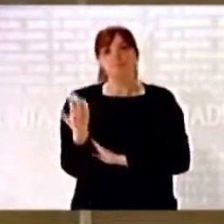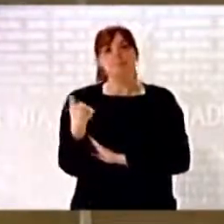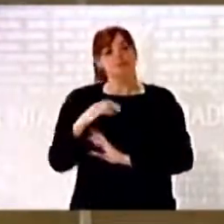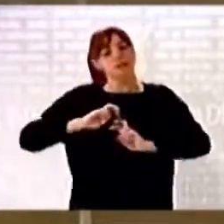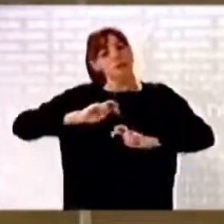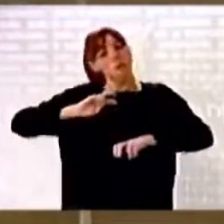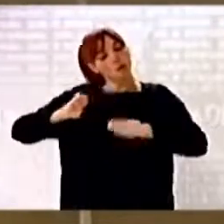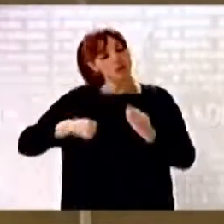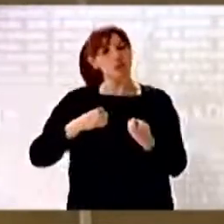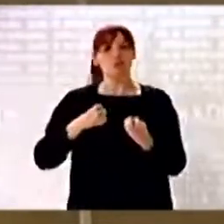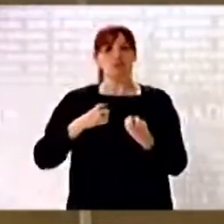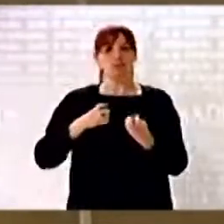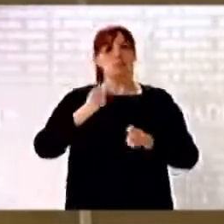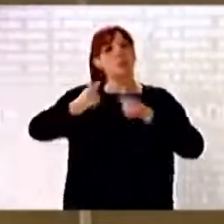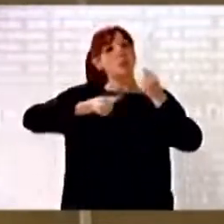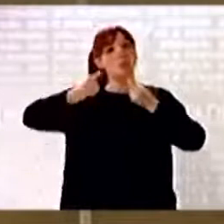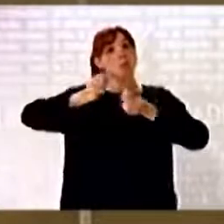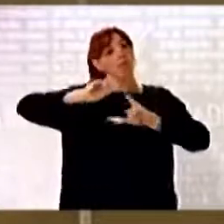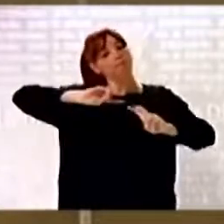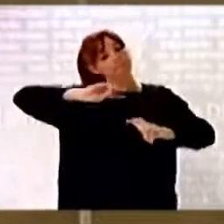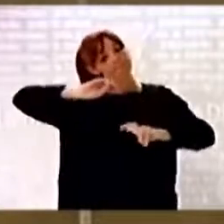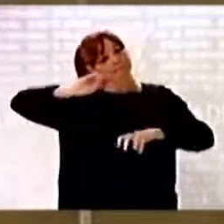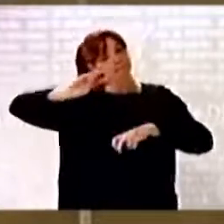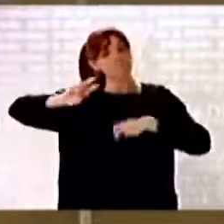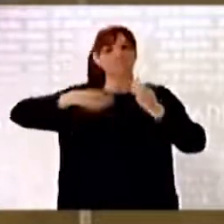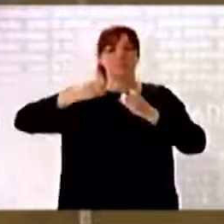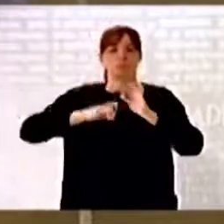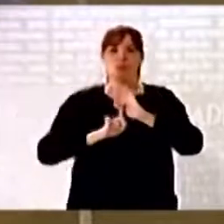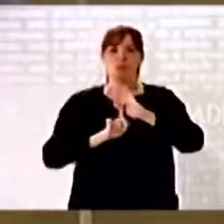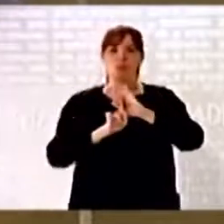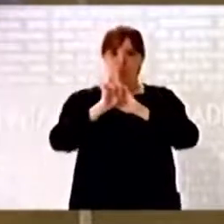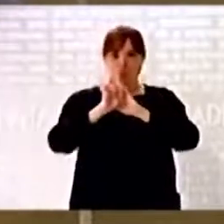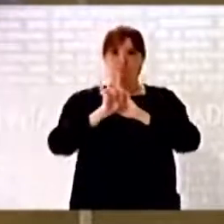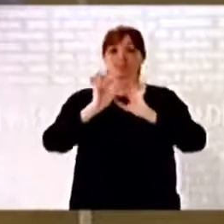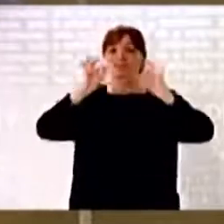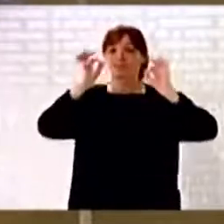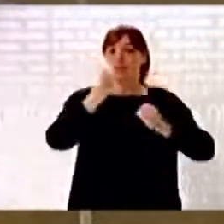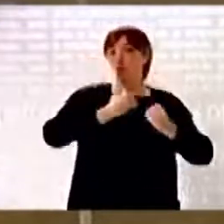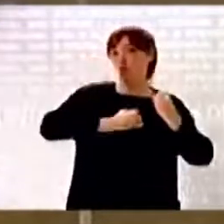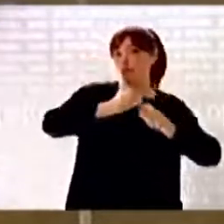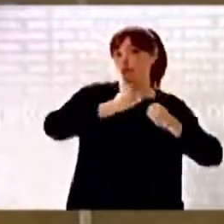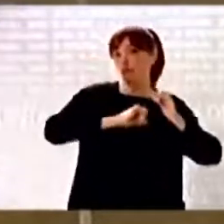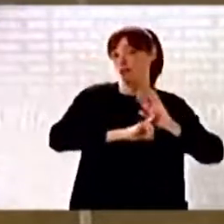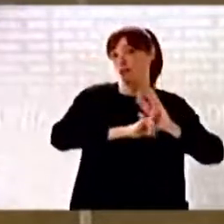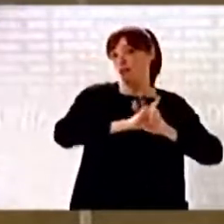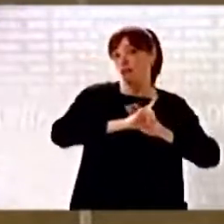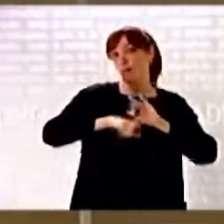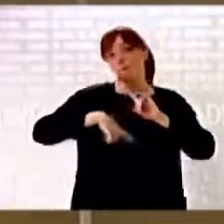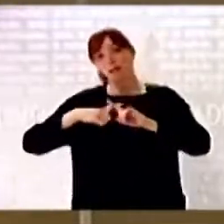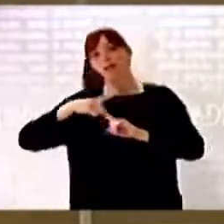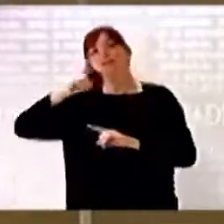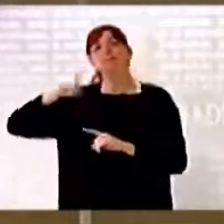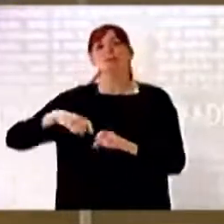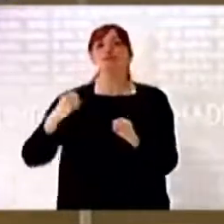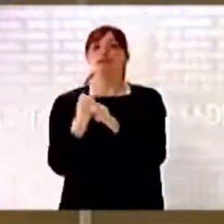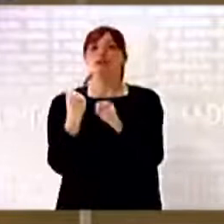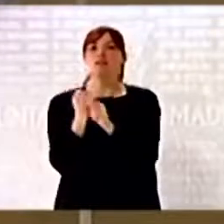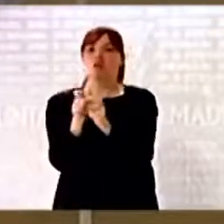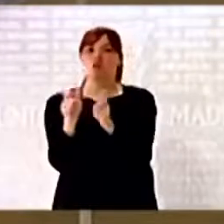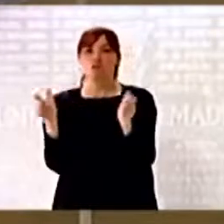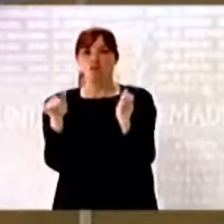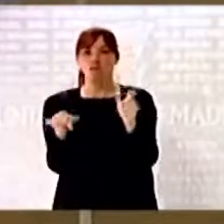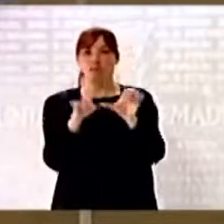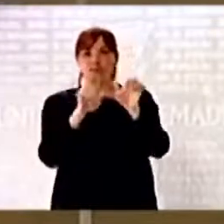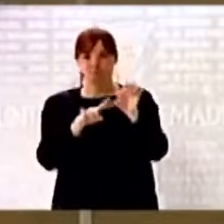una recuperación o se está produciendo una recuperación económica y una recuperación del empleo en